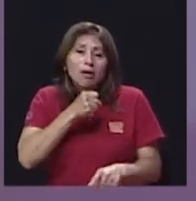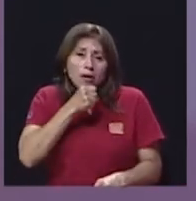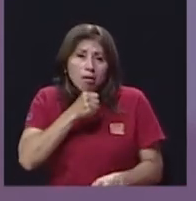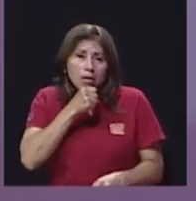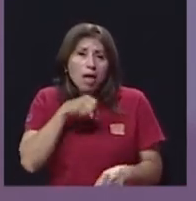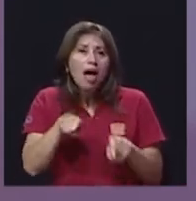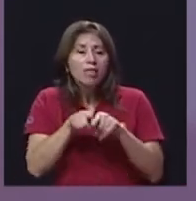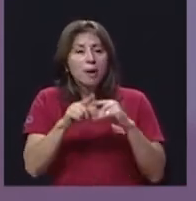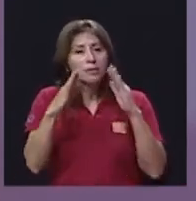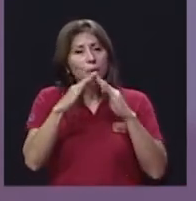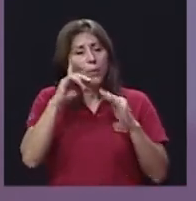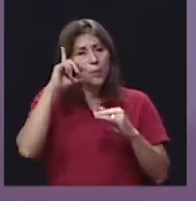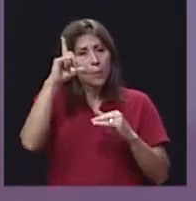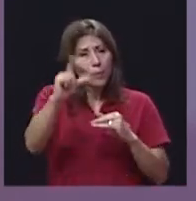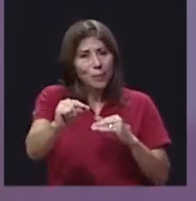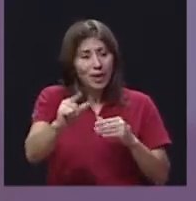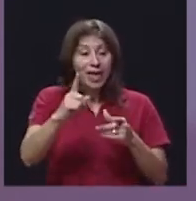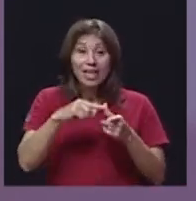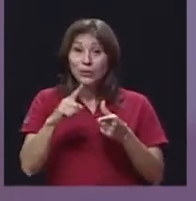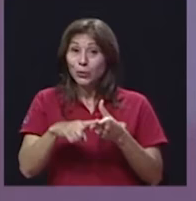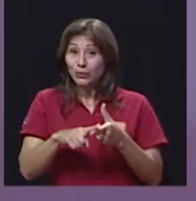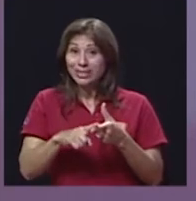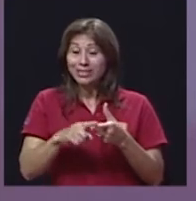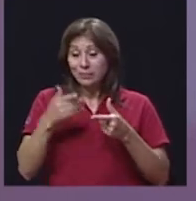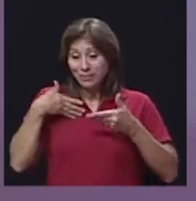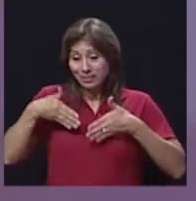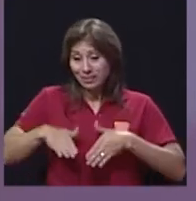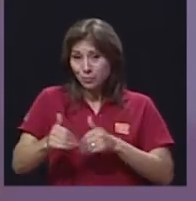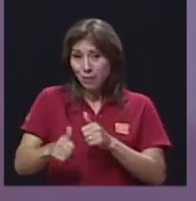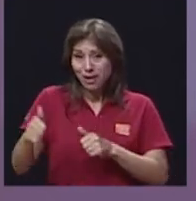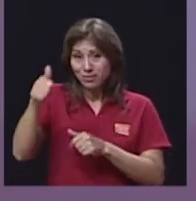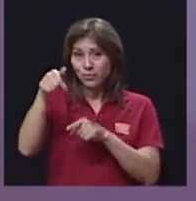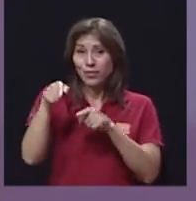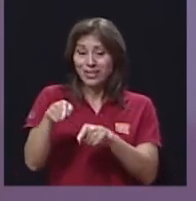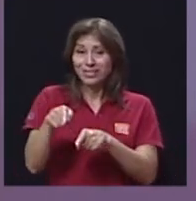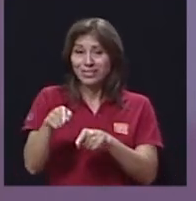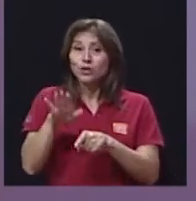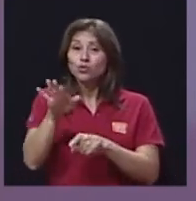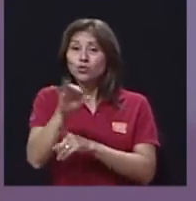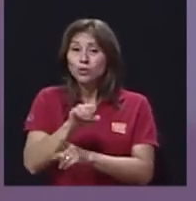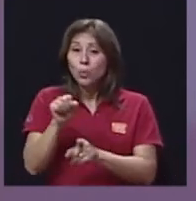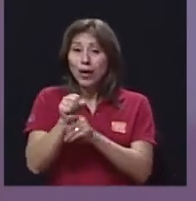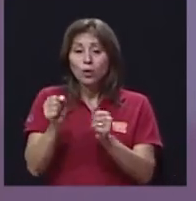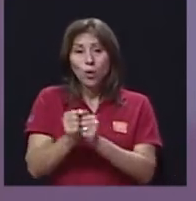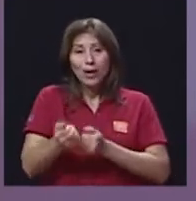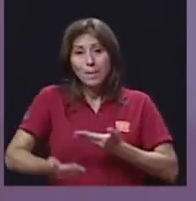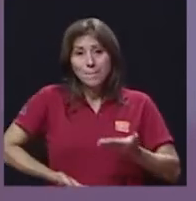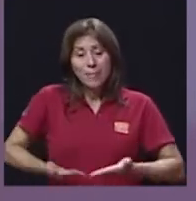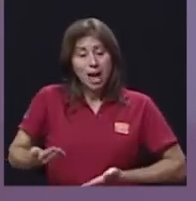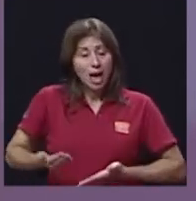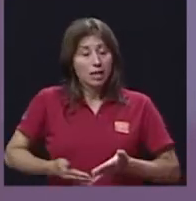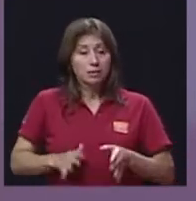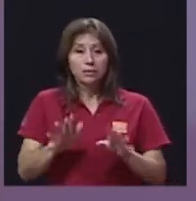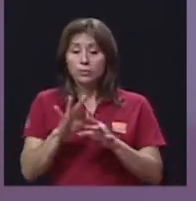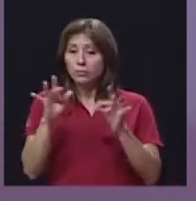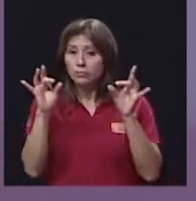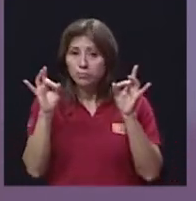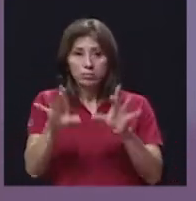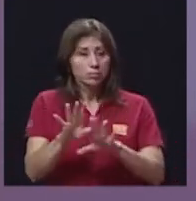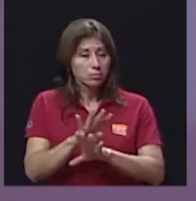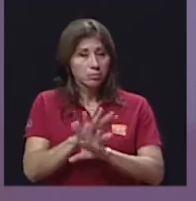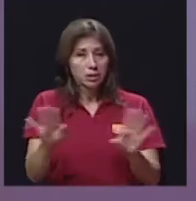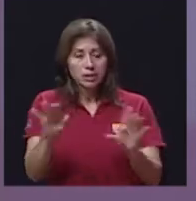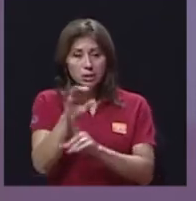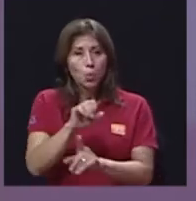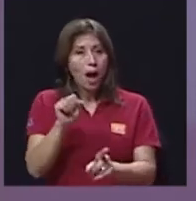entonces las historias que pasaron ellos dos con las empleadas sinceramente fueron de terror de las cosas que